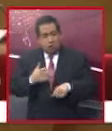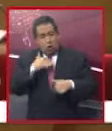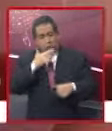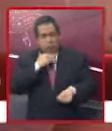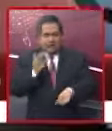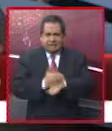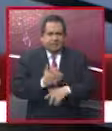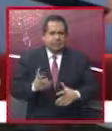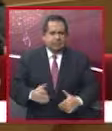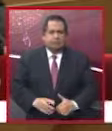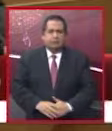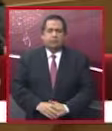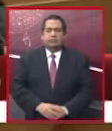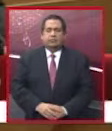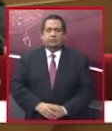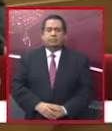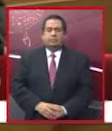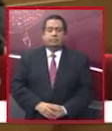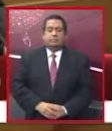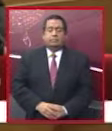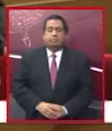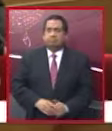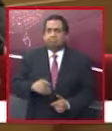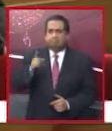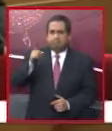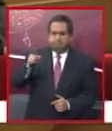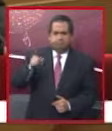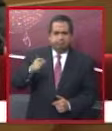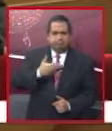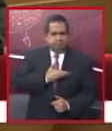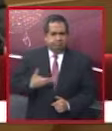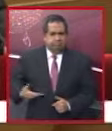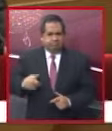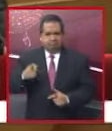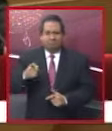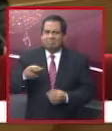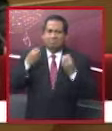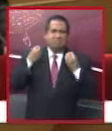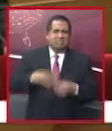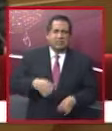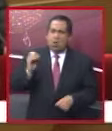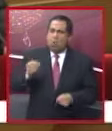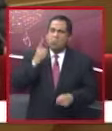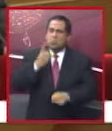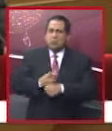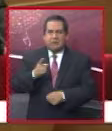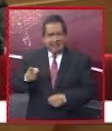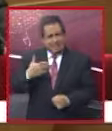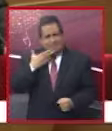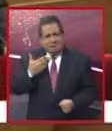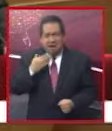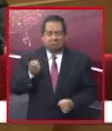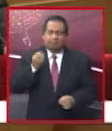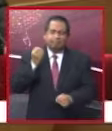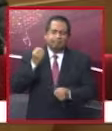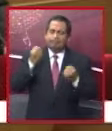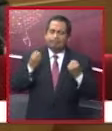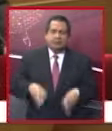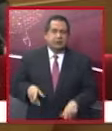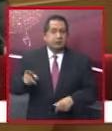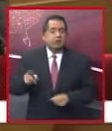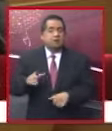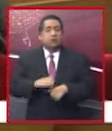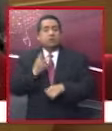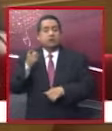corrupción. Al Ejecutivo se le fue la oportunidad de su vida de demostrar